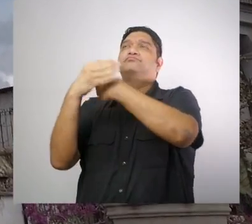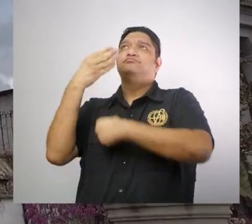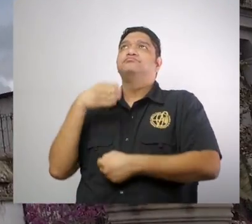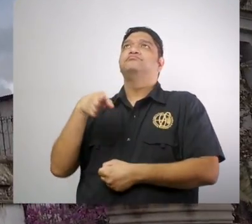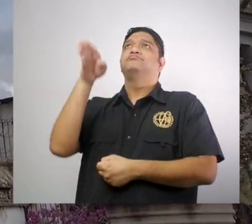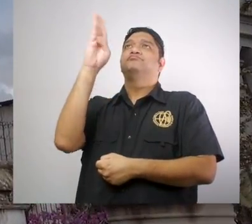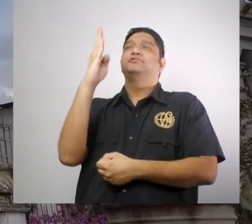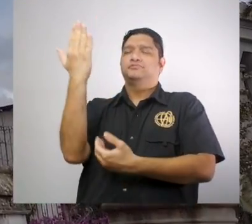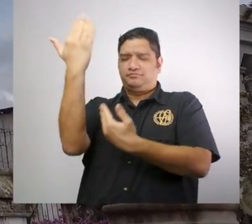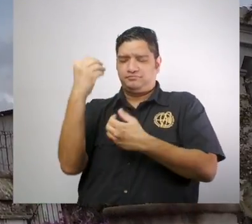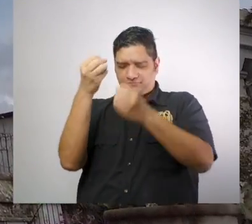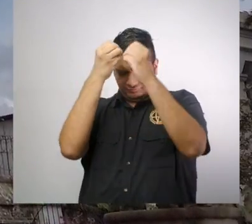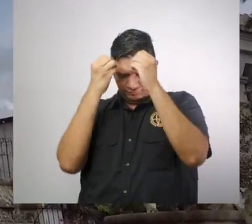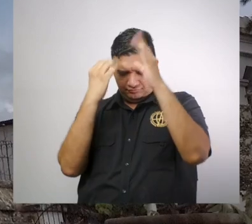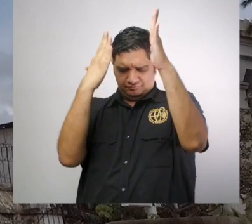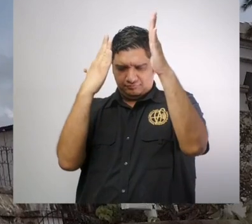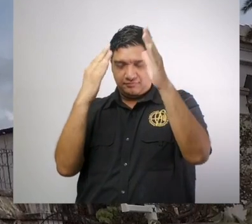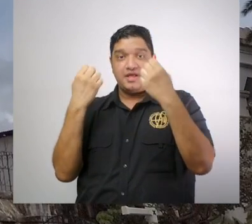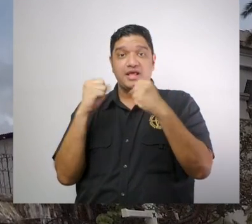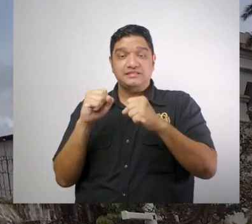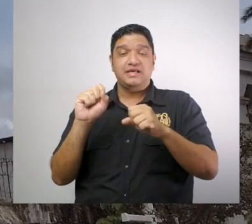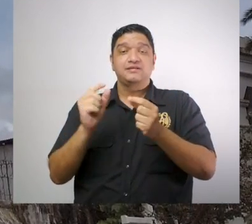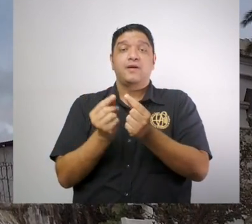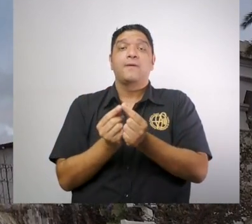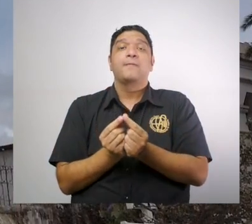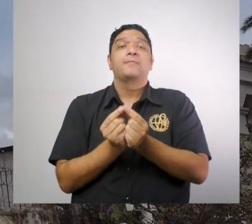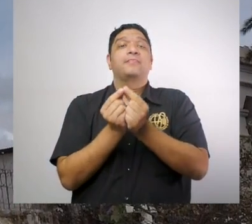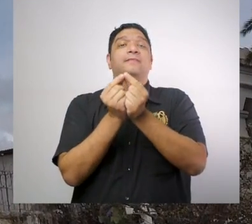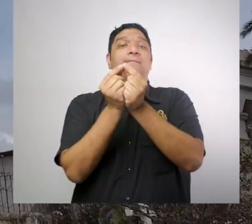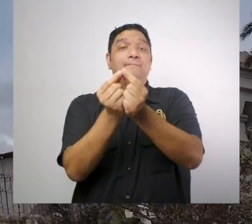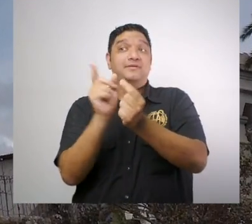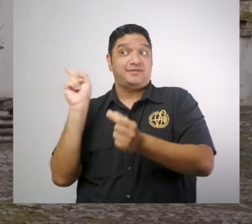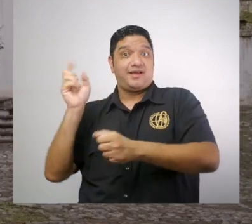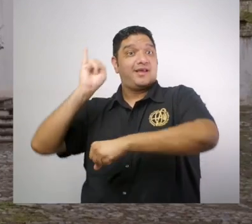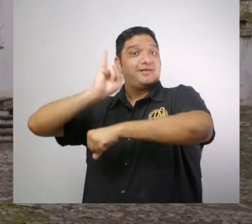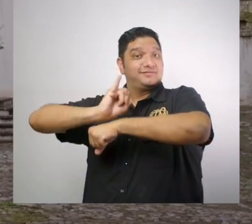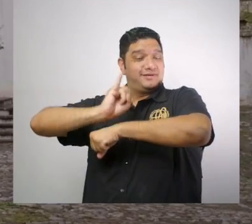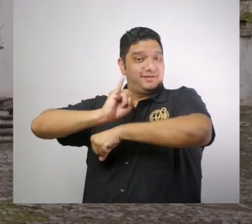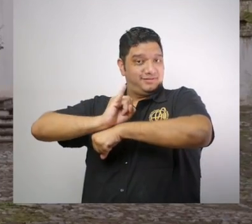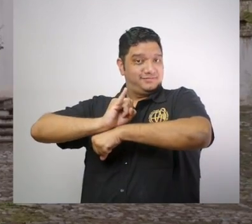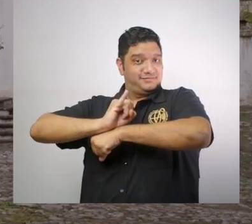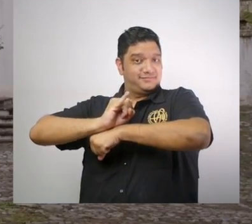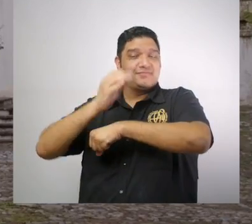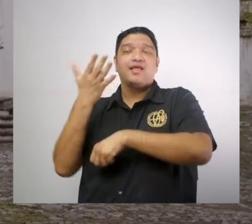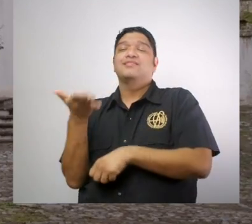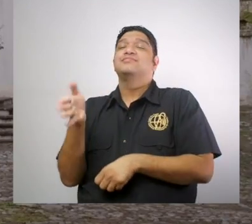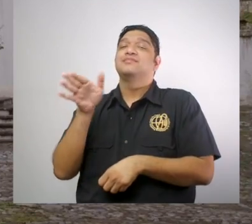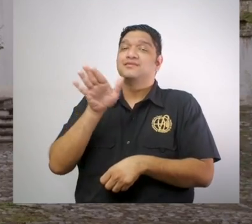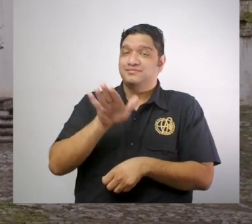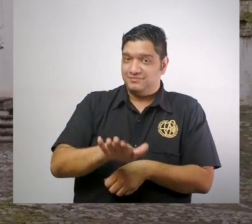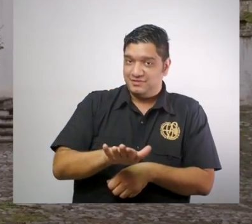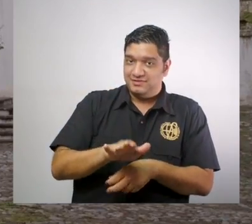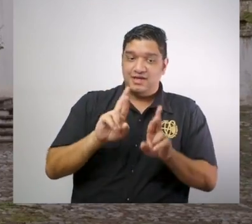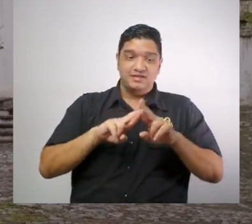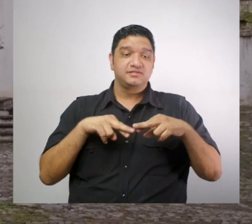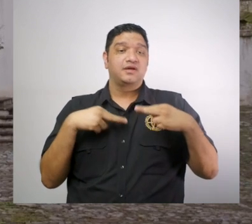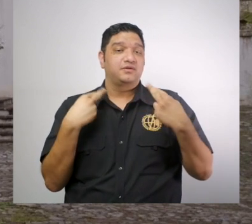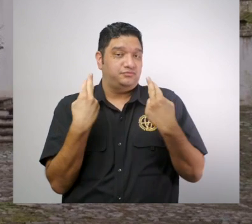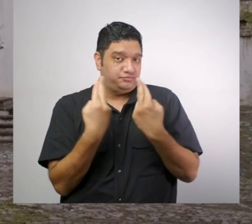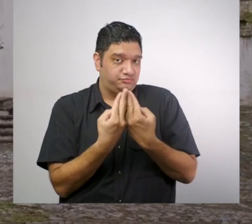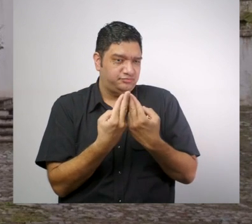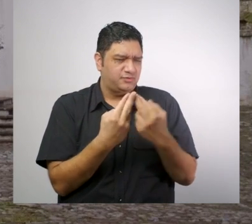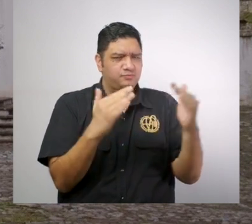Nuestro Señor, se lleva a cabo una misa en este recinto, luego se reúnen en el Rancho